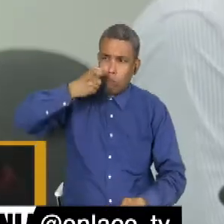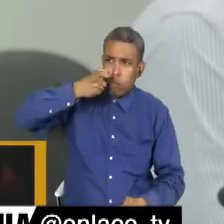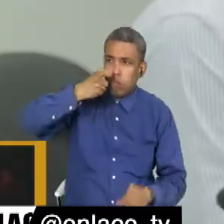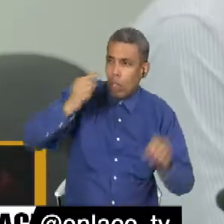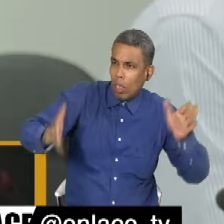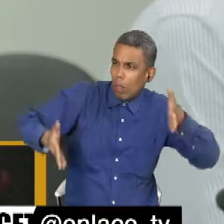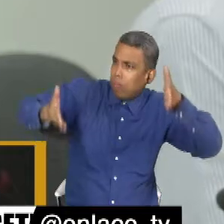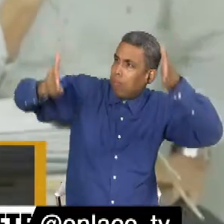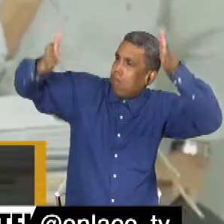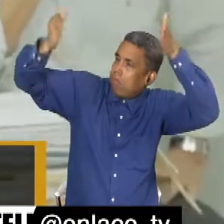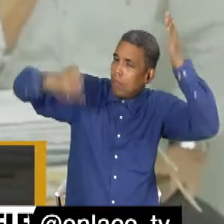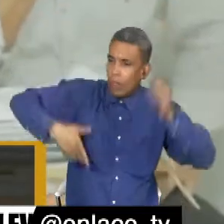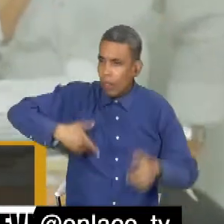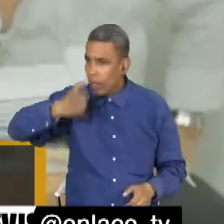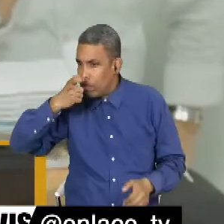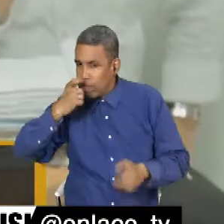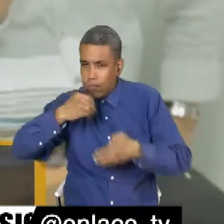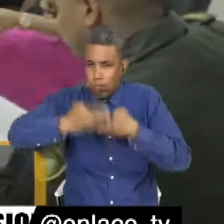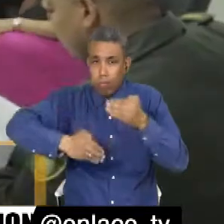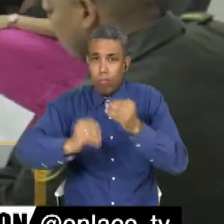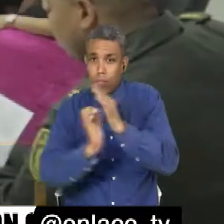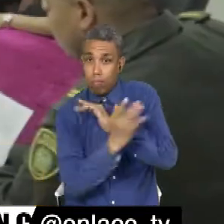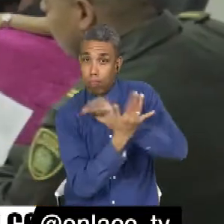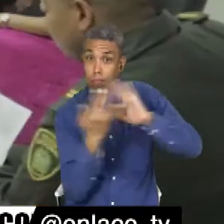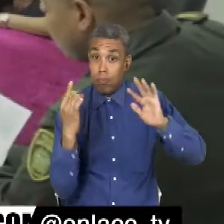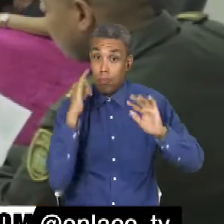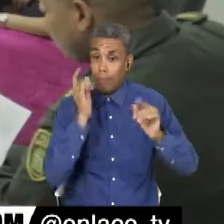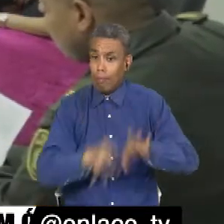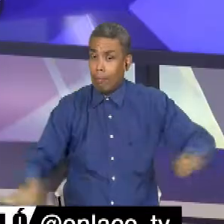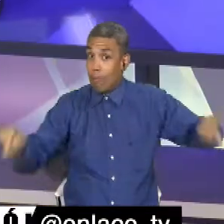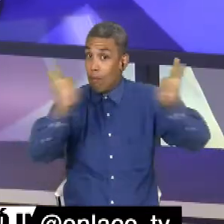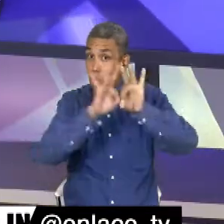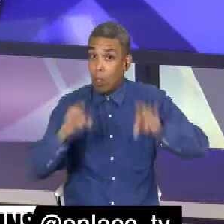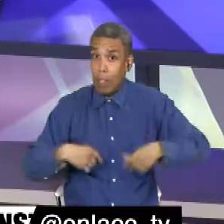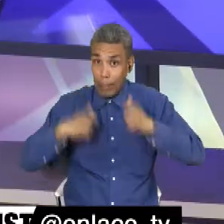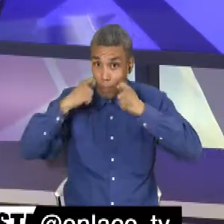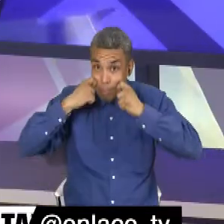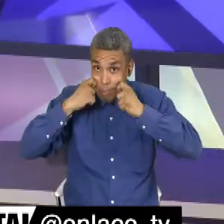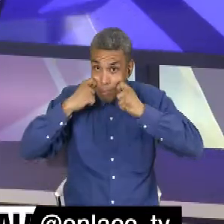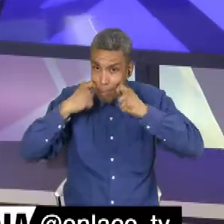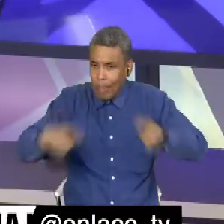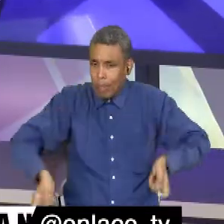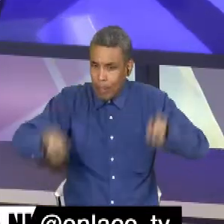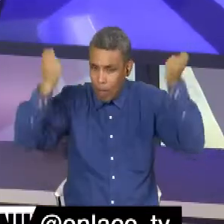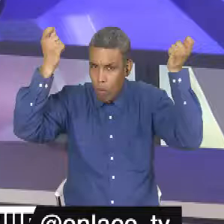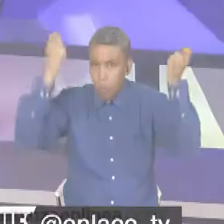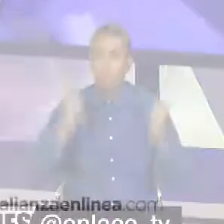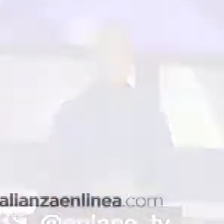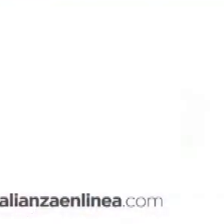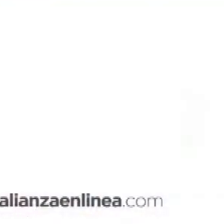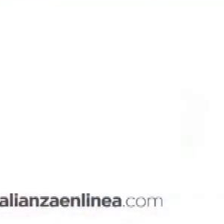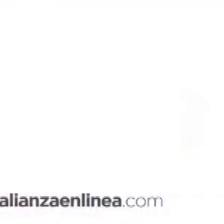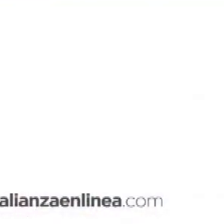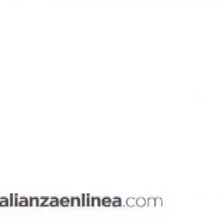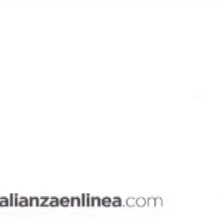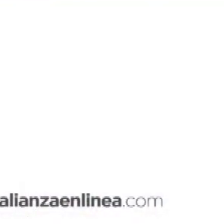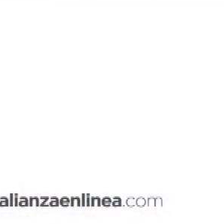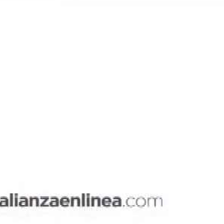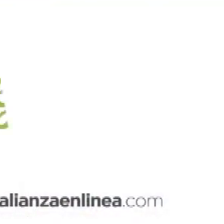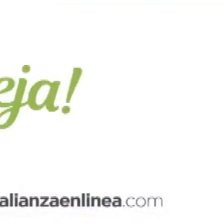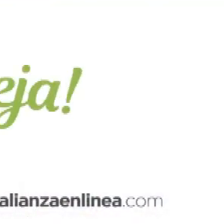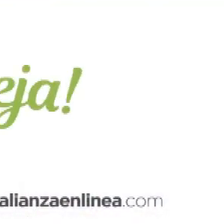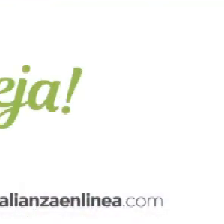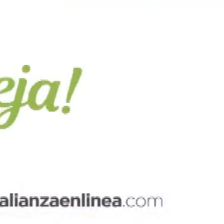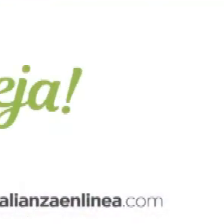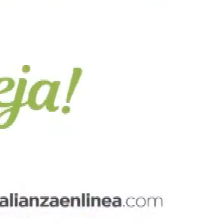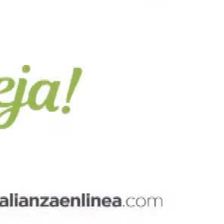proceso, garantizando a la ciudadanía su bienestar. Porque creen en Barranca Bermeja, Alianza